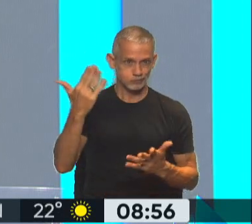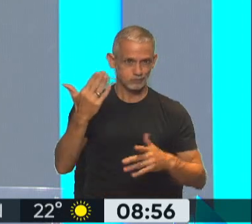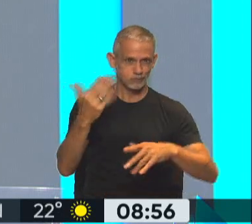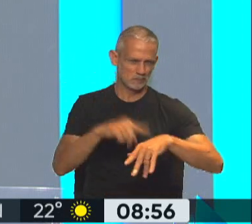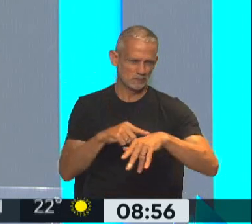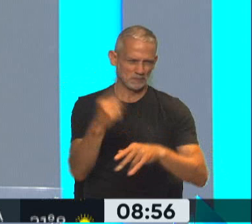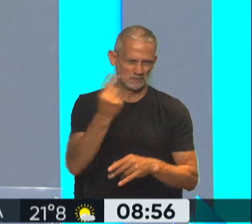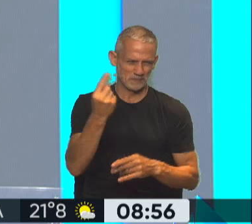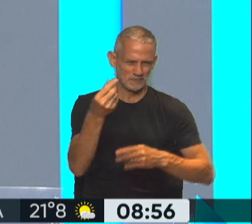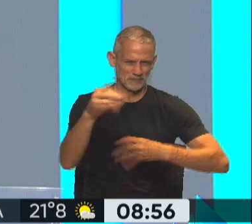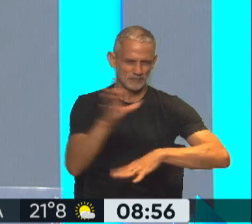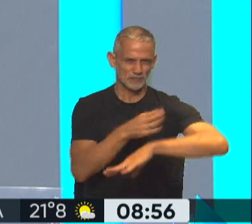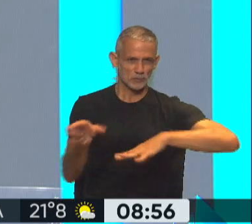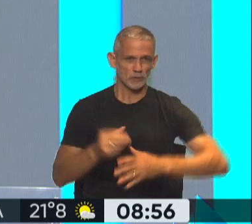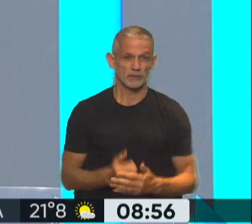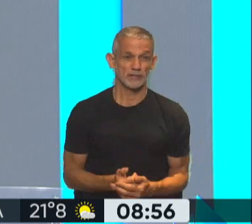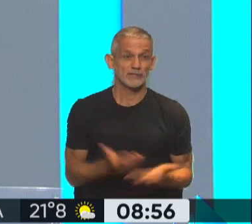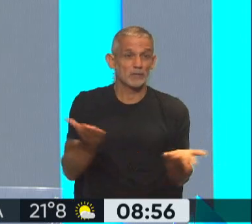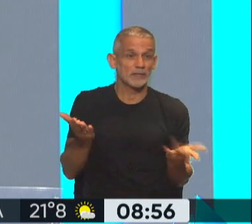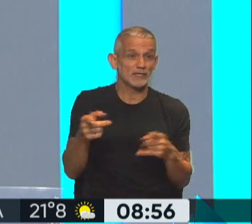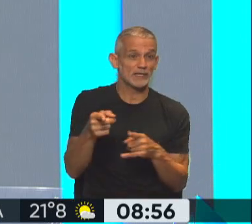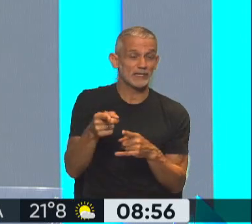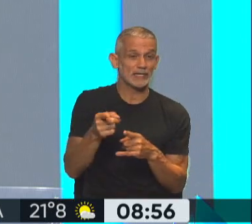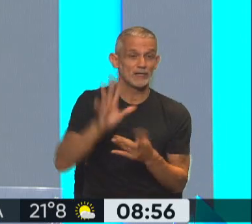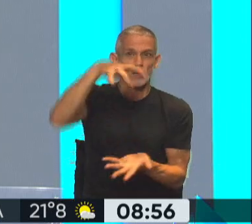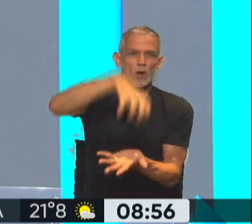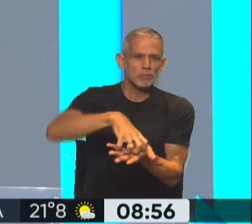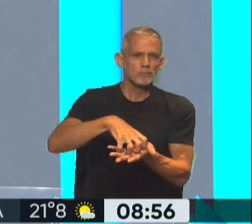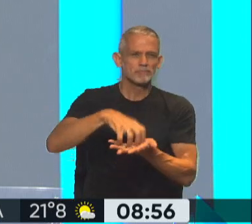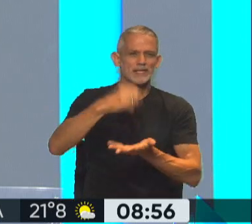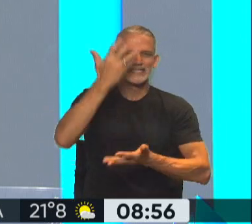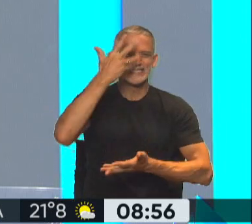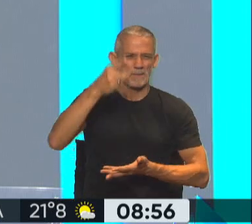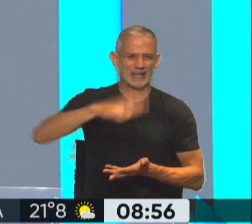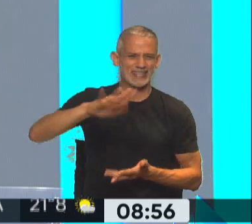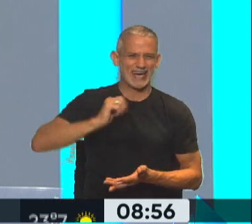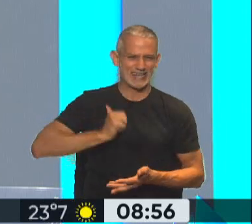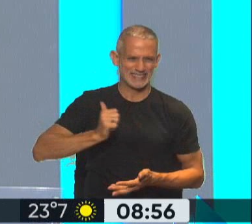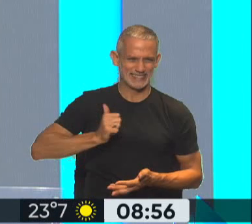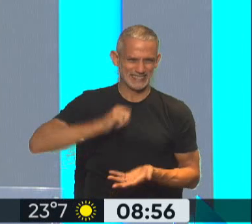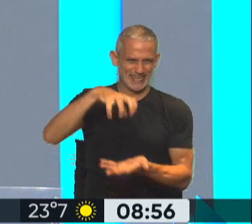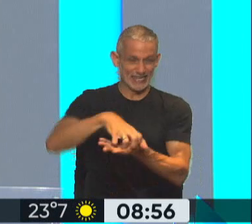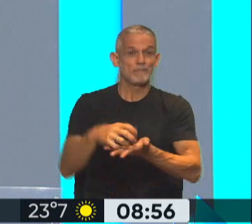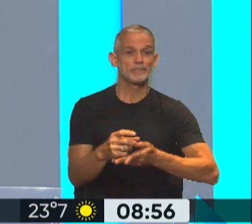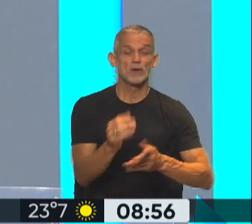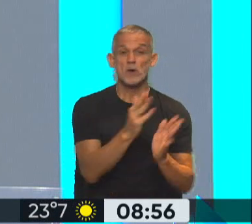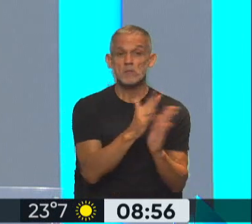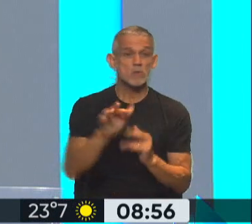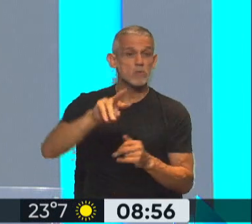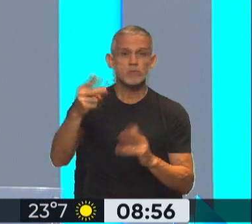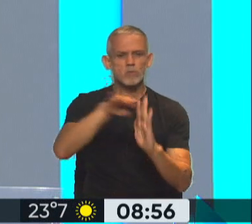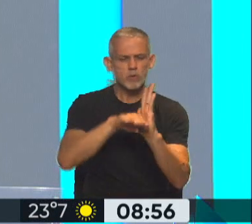en minutos precisamente ahí en el Palacio San Martín de cancillería luego lo va a seguir